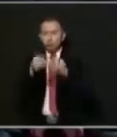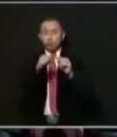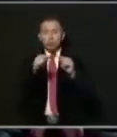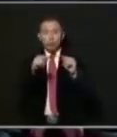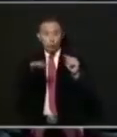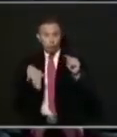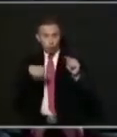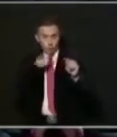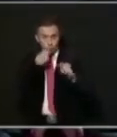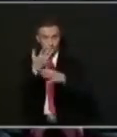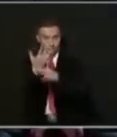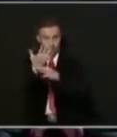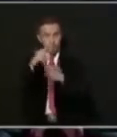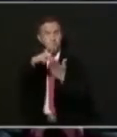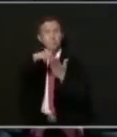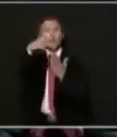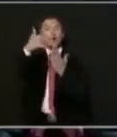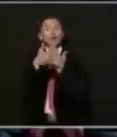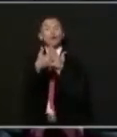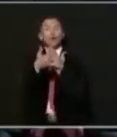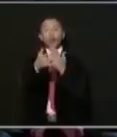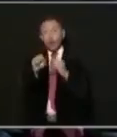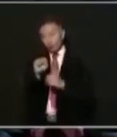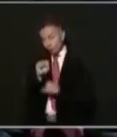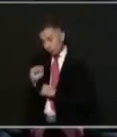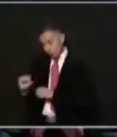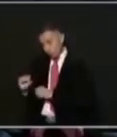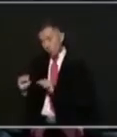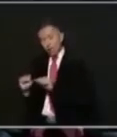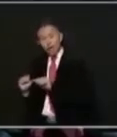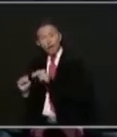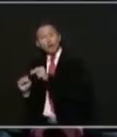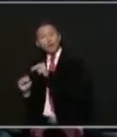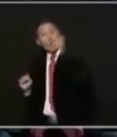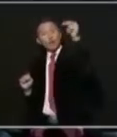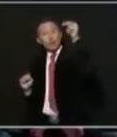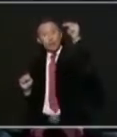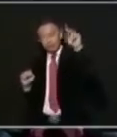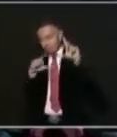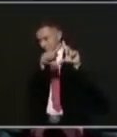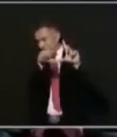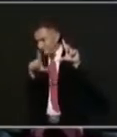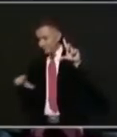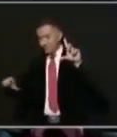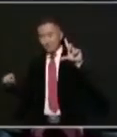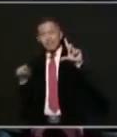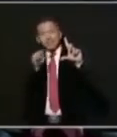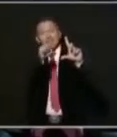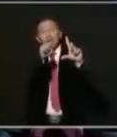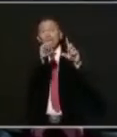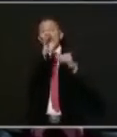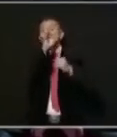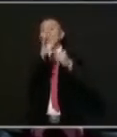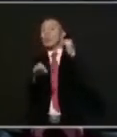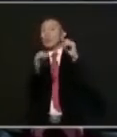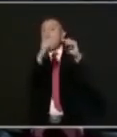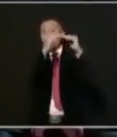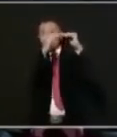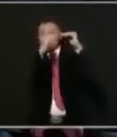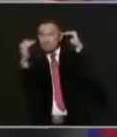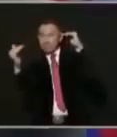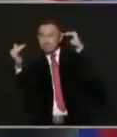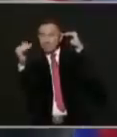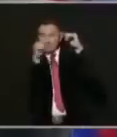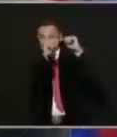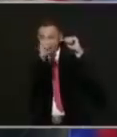norte. Estoy hablando de la última cortina, porque la primera